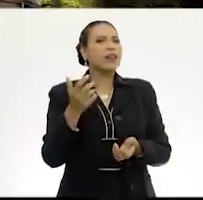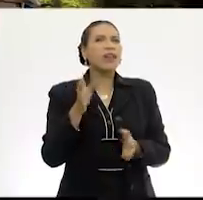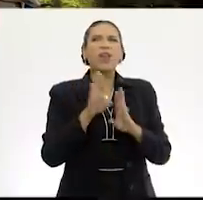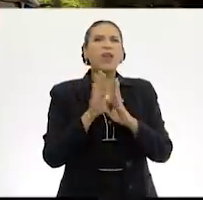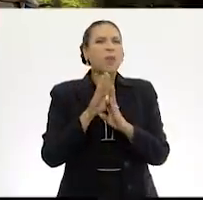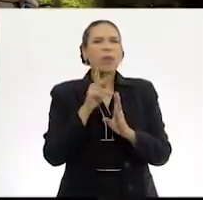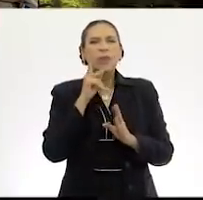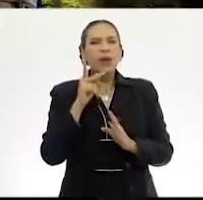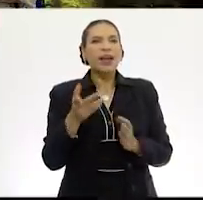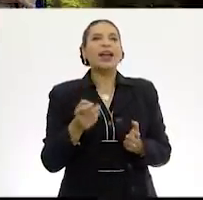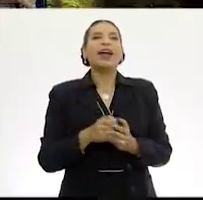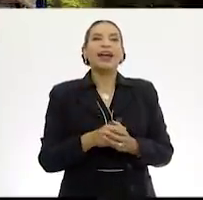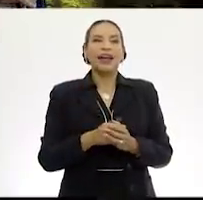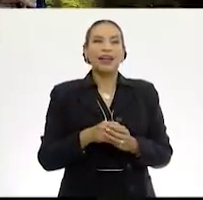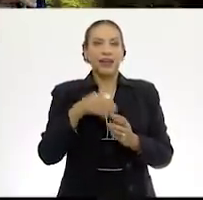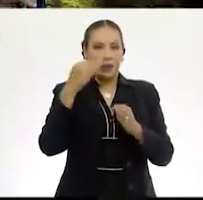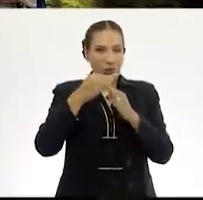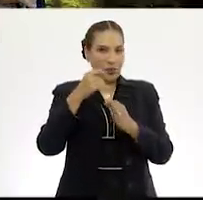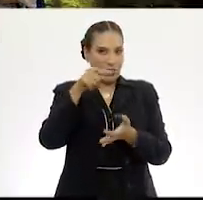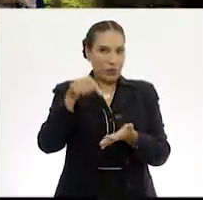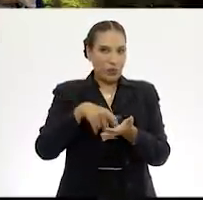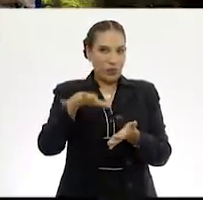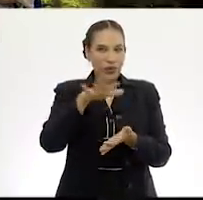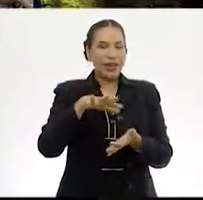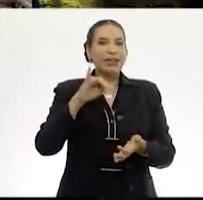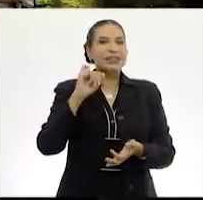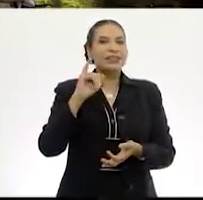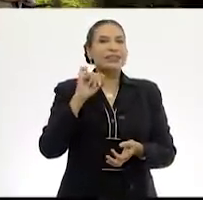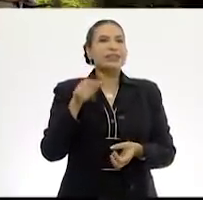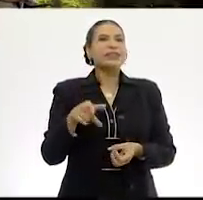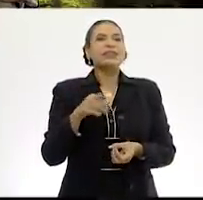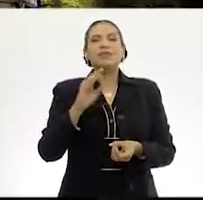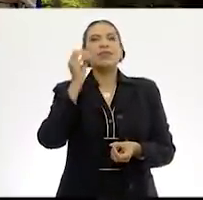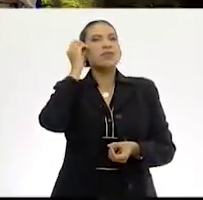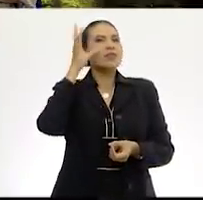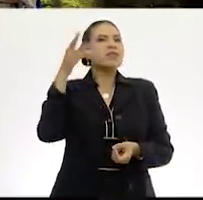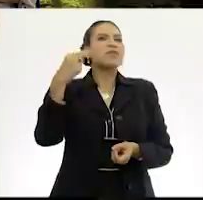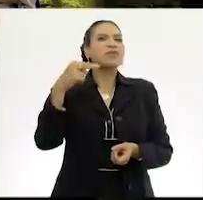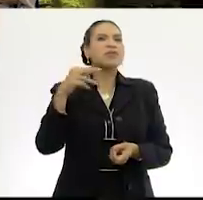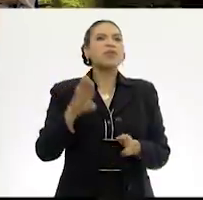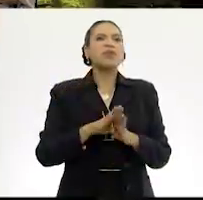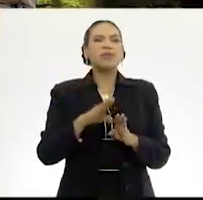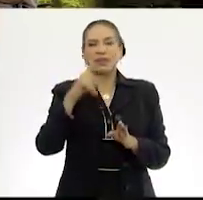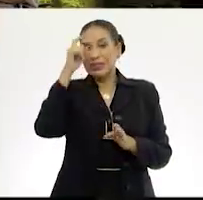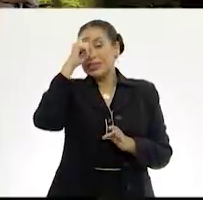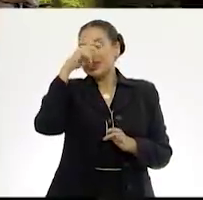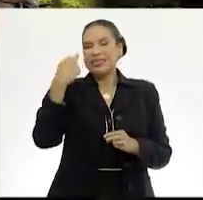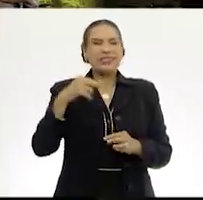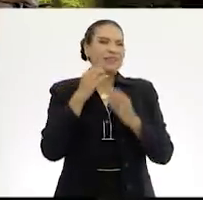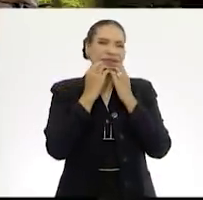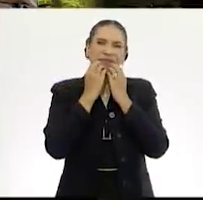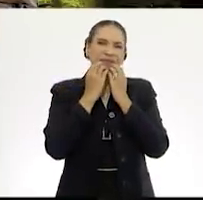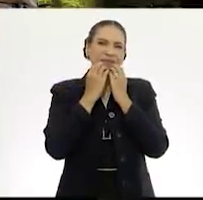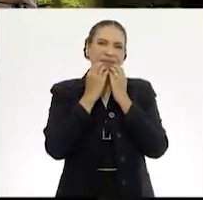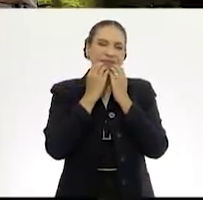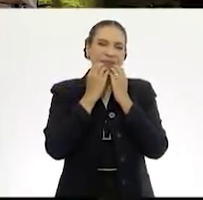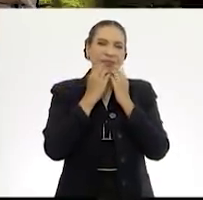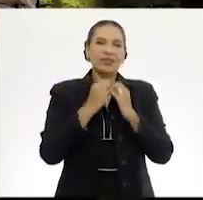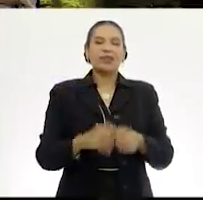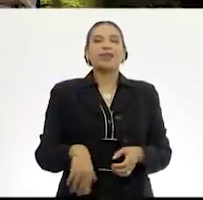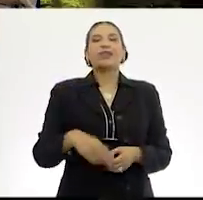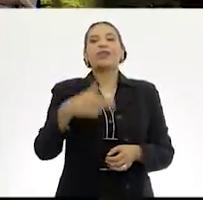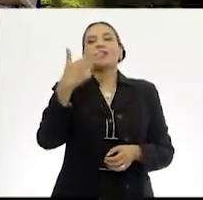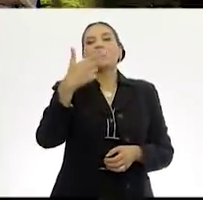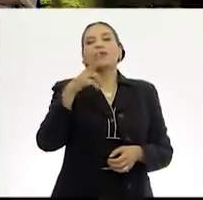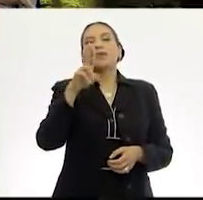¿cómo era? Ah, ¿te refieres a dónde estamos? Sí, sí, sí, pero olvidé el nombre, es que está muy difícil.